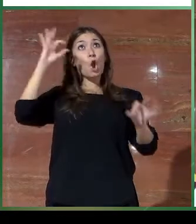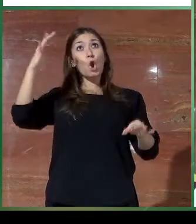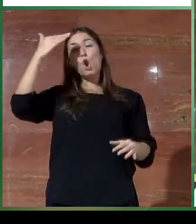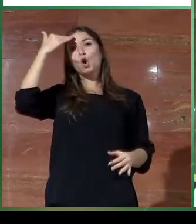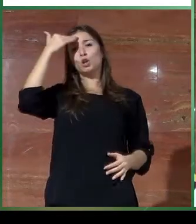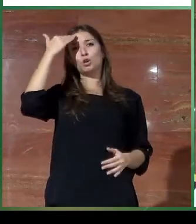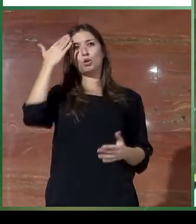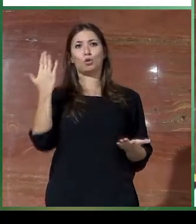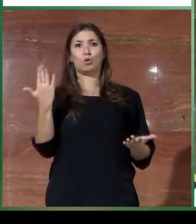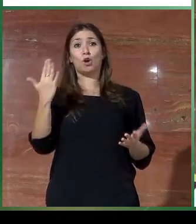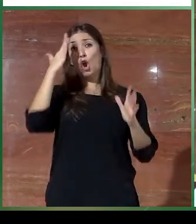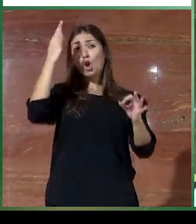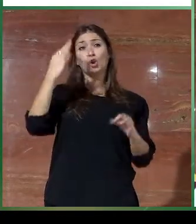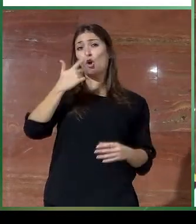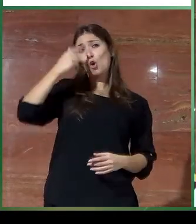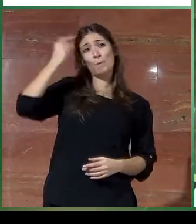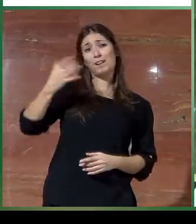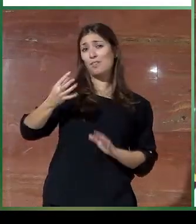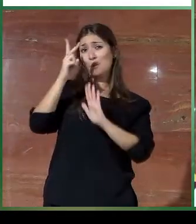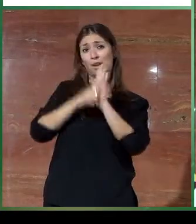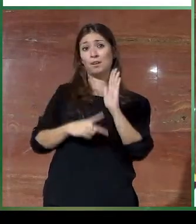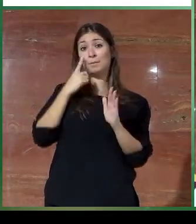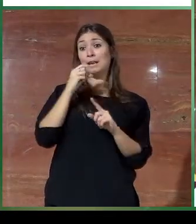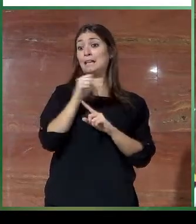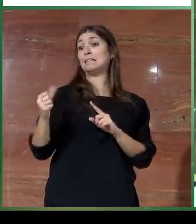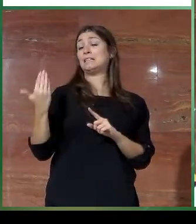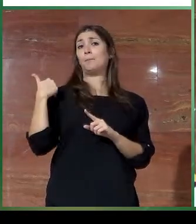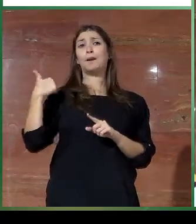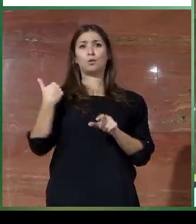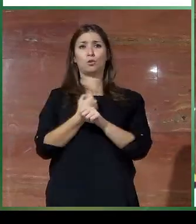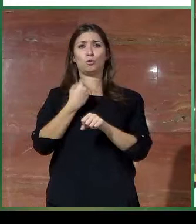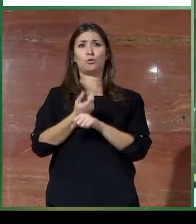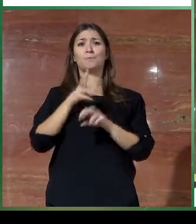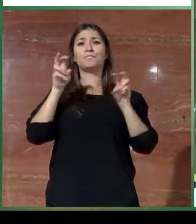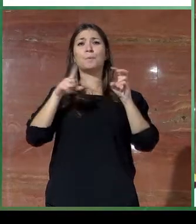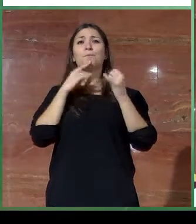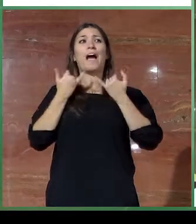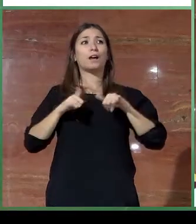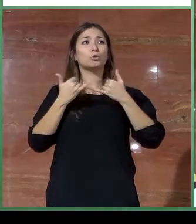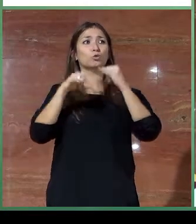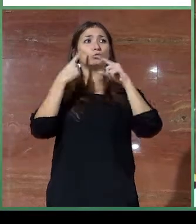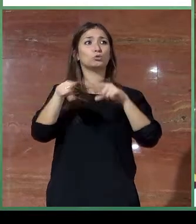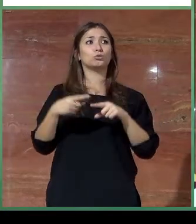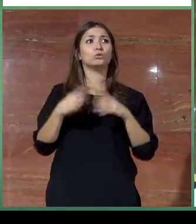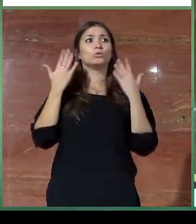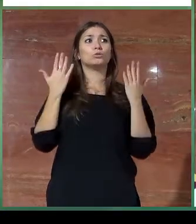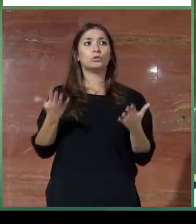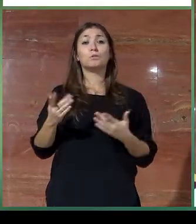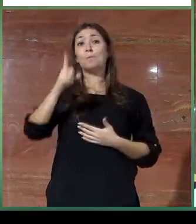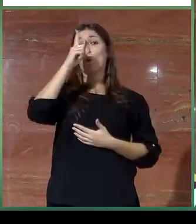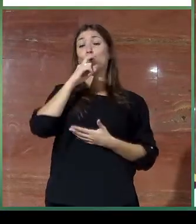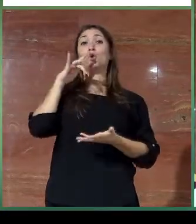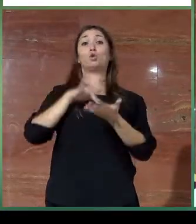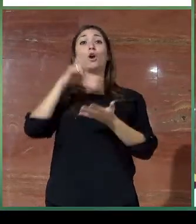sirviendo. Nosotros hace una semana, profesionalmente me dedico, entre otras cosas, a temas de eventos, etcétera, etcétera. Entonces se celebró